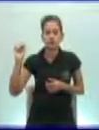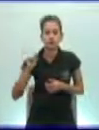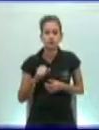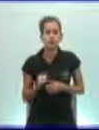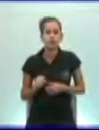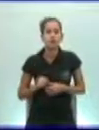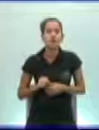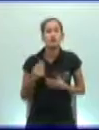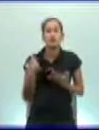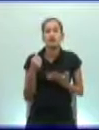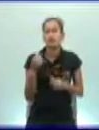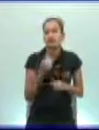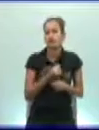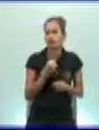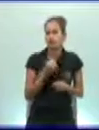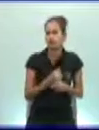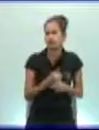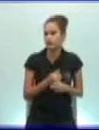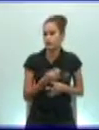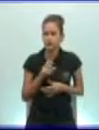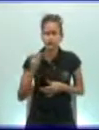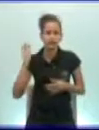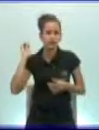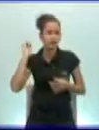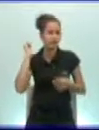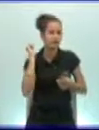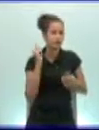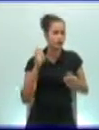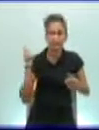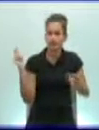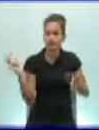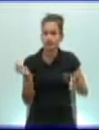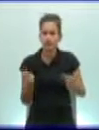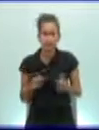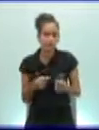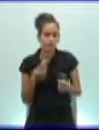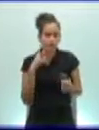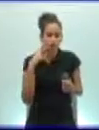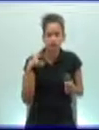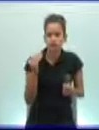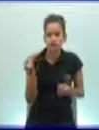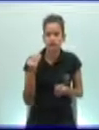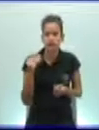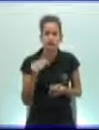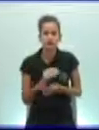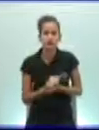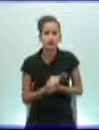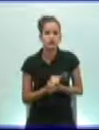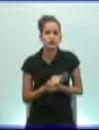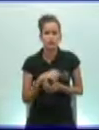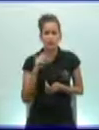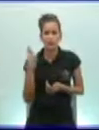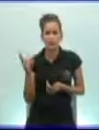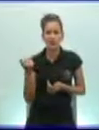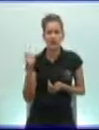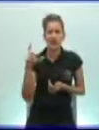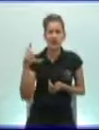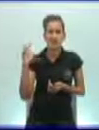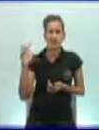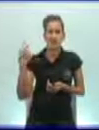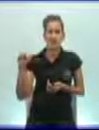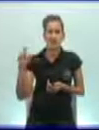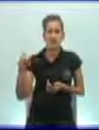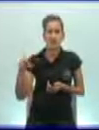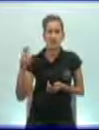conucos y se iban de cacería a matar con sus machetes puercos jíbaros y jutías. En el palenque, los cimarrones